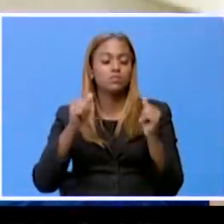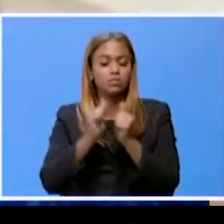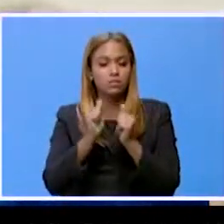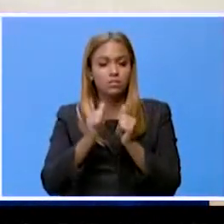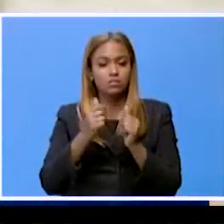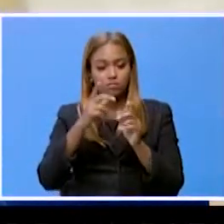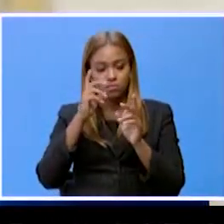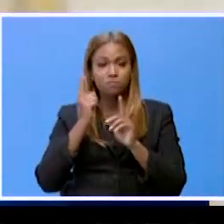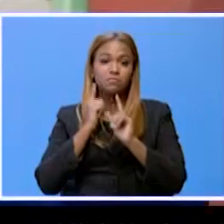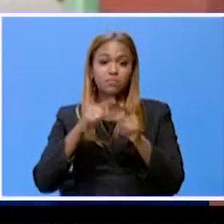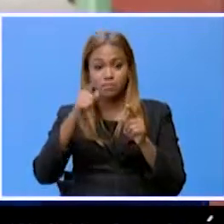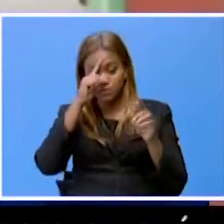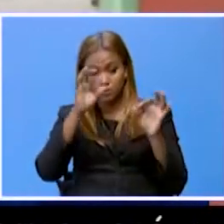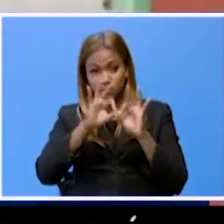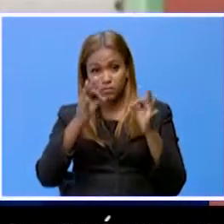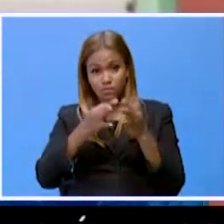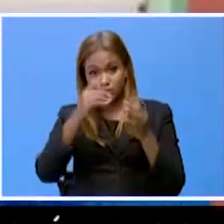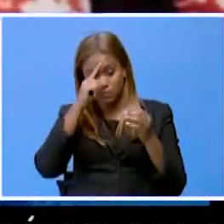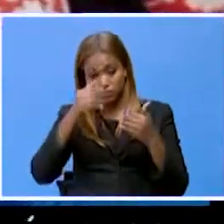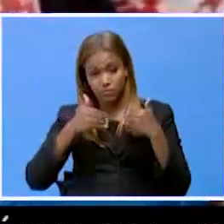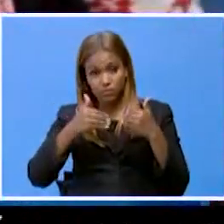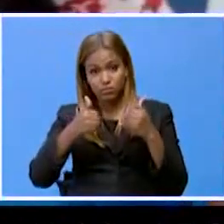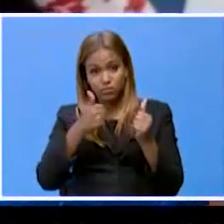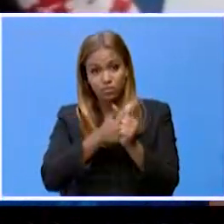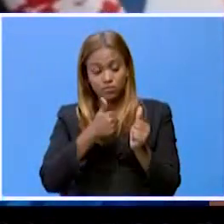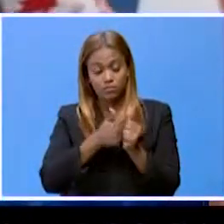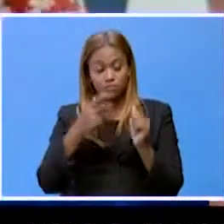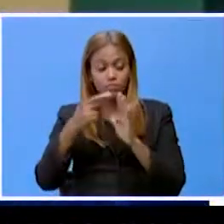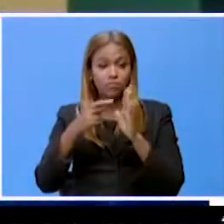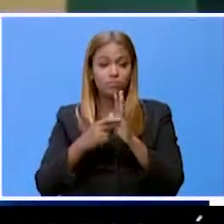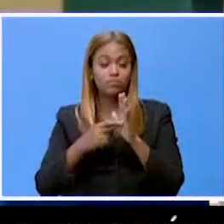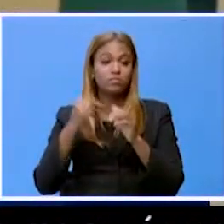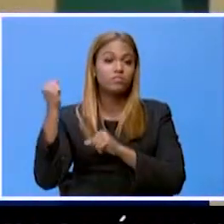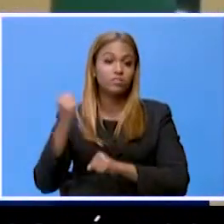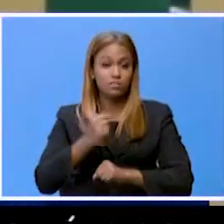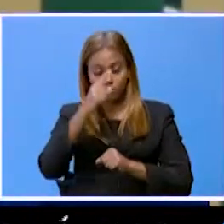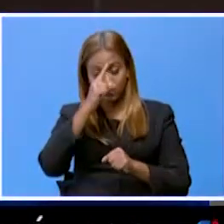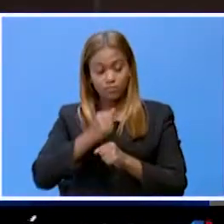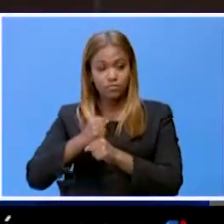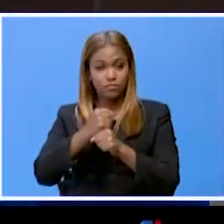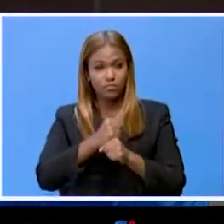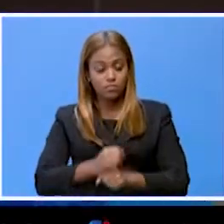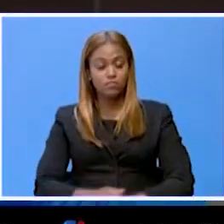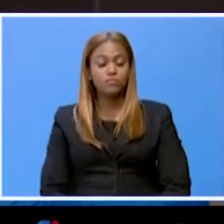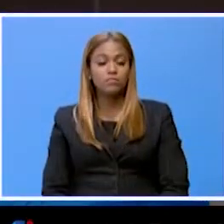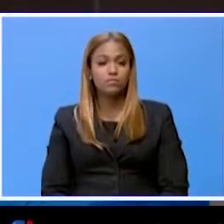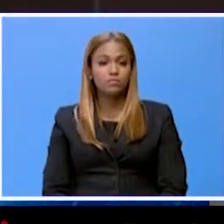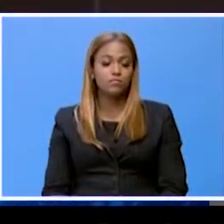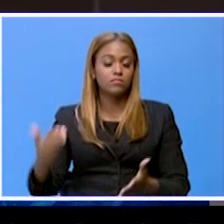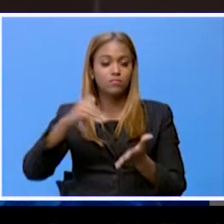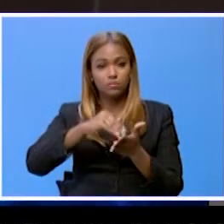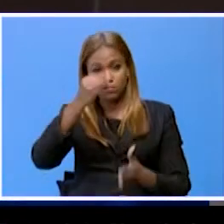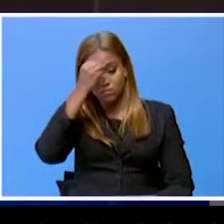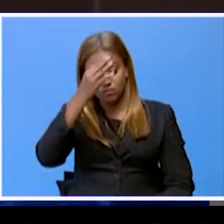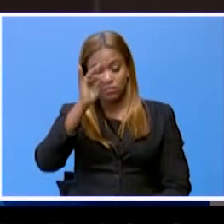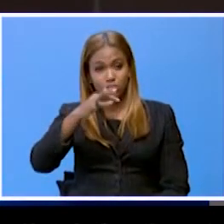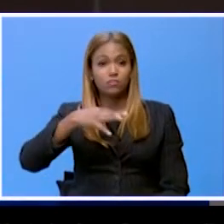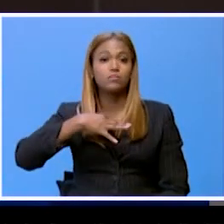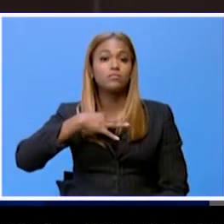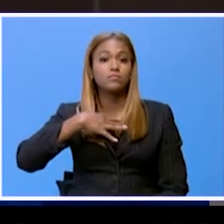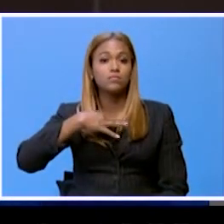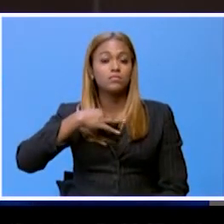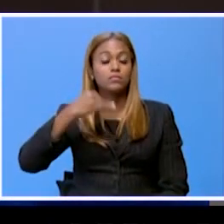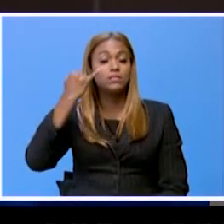bajo el consentimiento de las familias con la aplicación de un escrito protocolo de seguridad. Y repetimos, es voluntario.